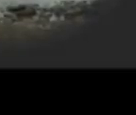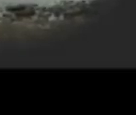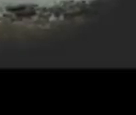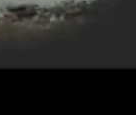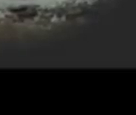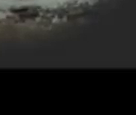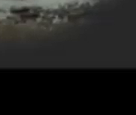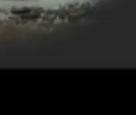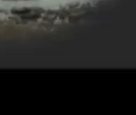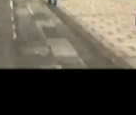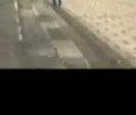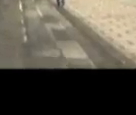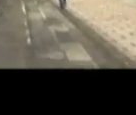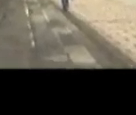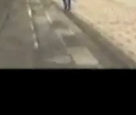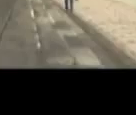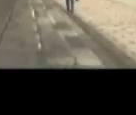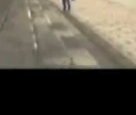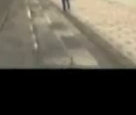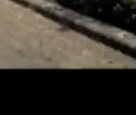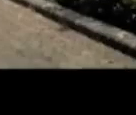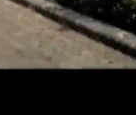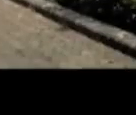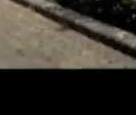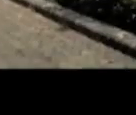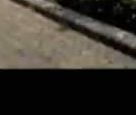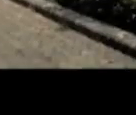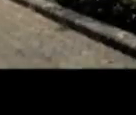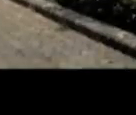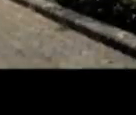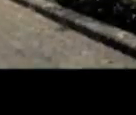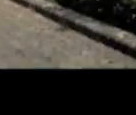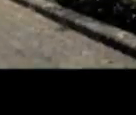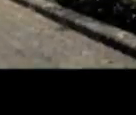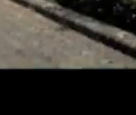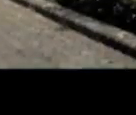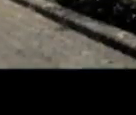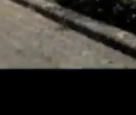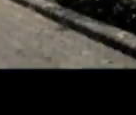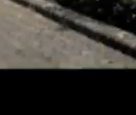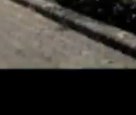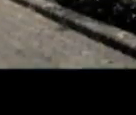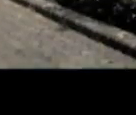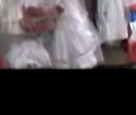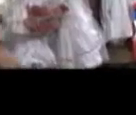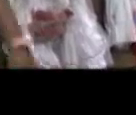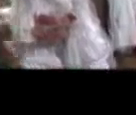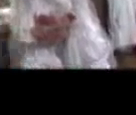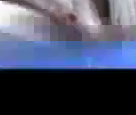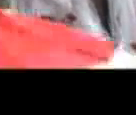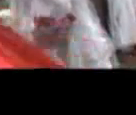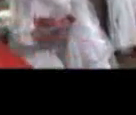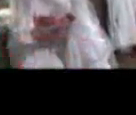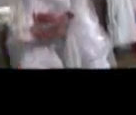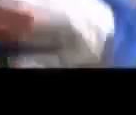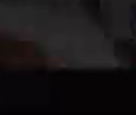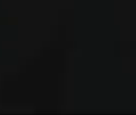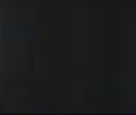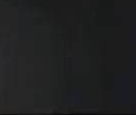Molina. Una producción que nos habla de los orígenes de la idiosincrasia tica y su relación con la población